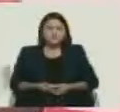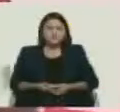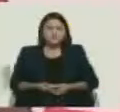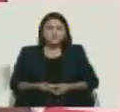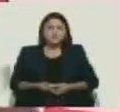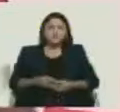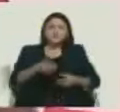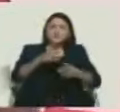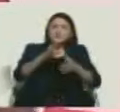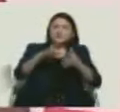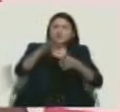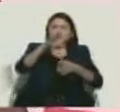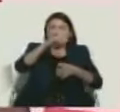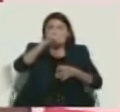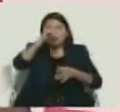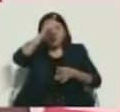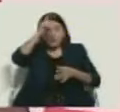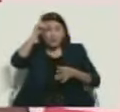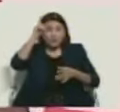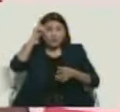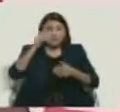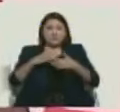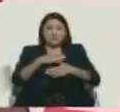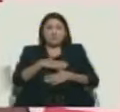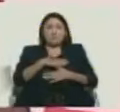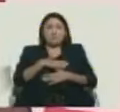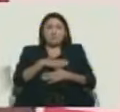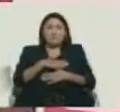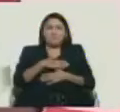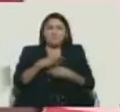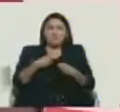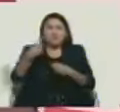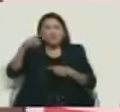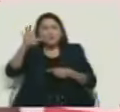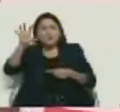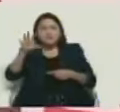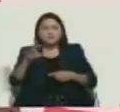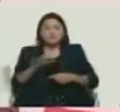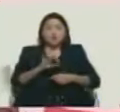López disfrutando lo que se robó en el extranjero? ¿Dónde está Guaidó?